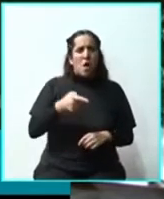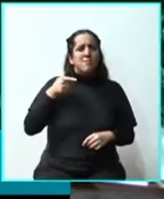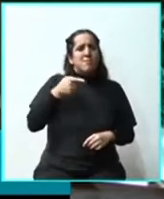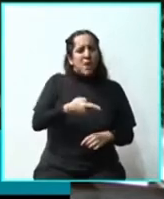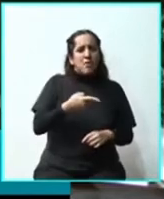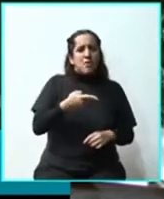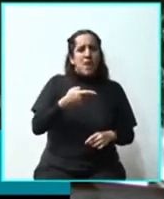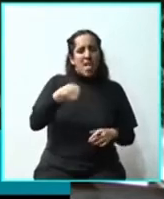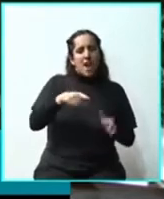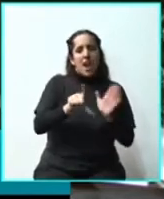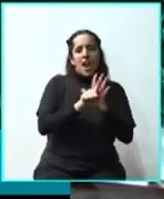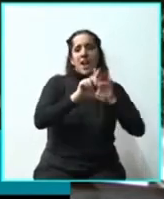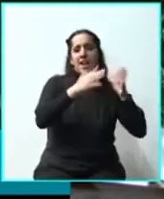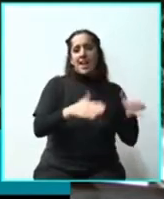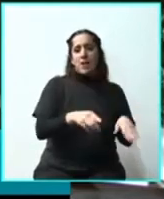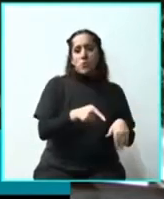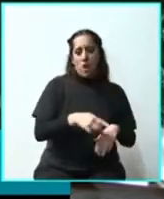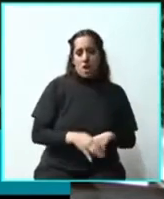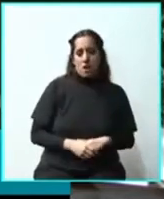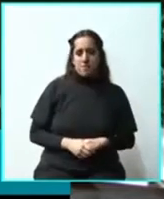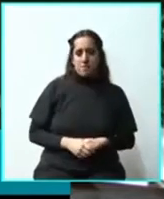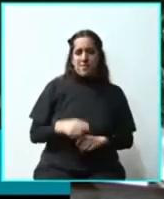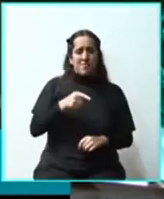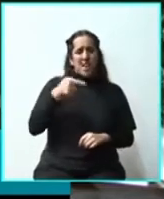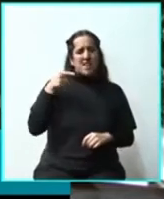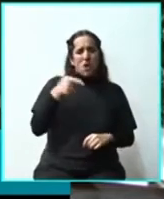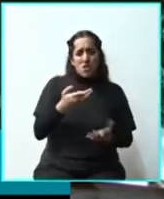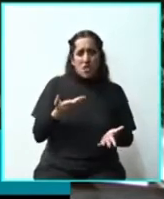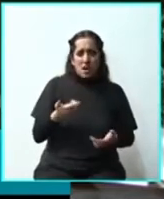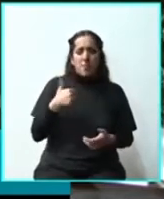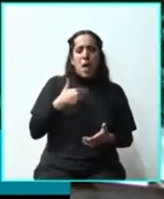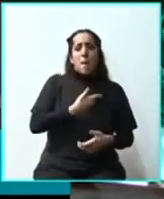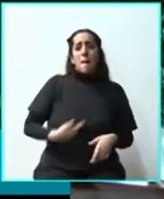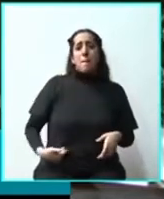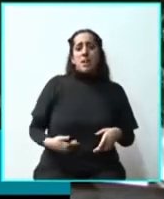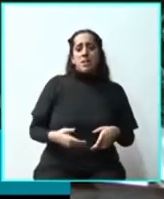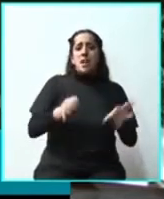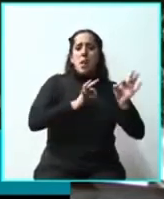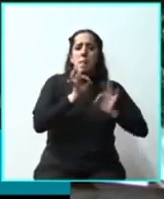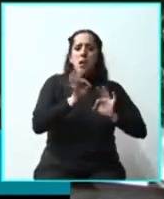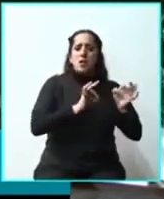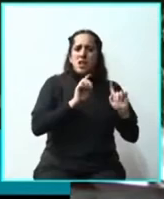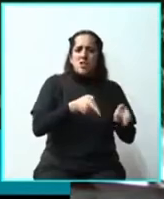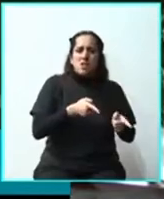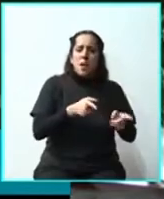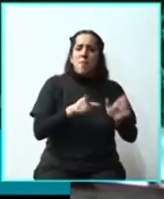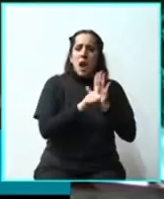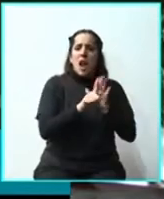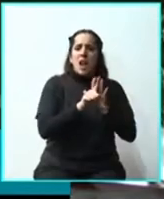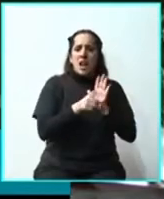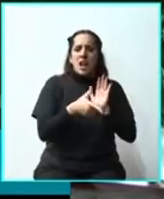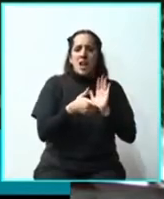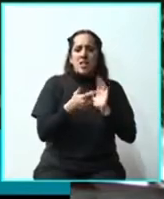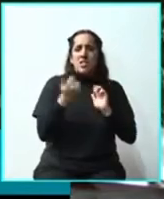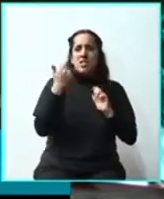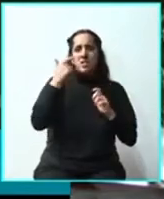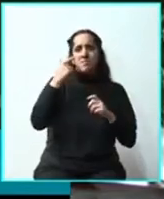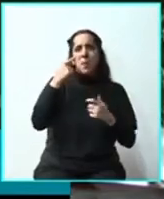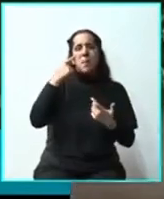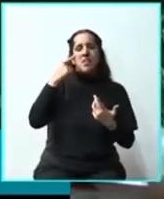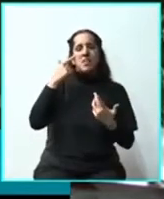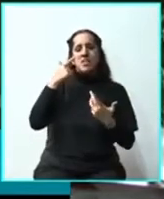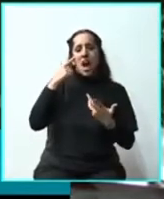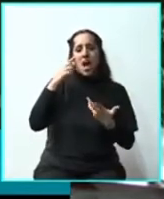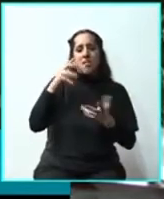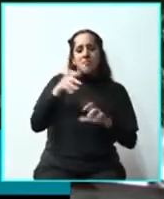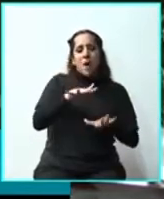esta legislatura. Y, señor presidente, a los proyectos, además, a las leyes, se las mira en un contexto. Porque cuando uno